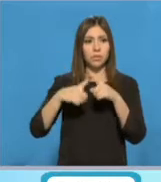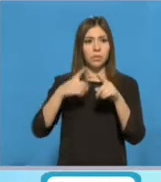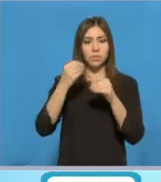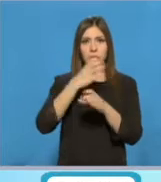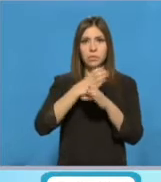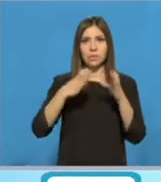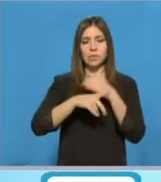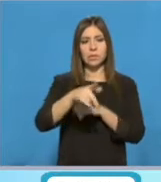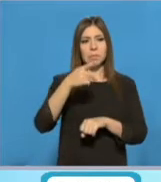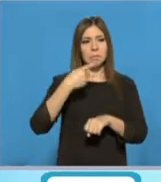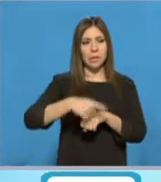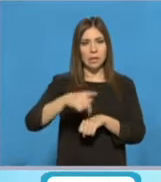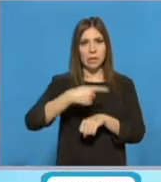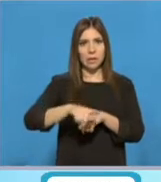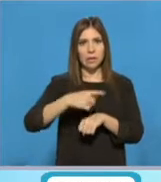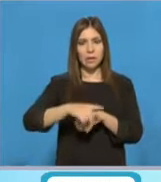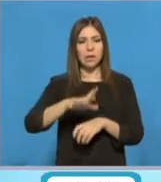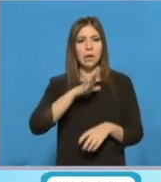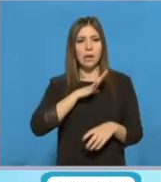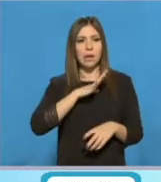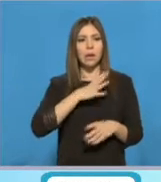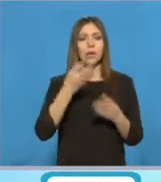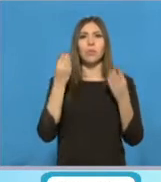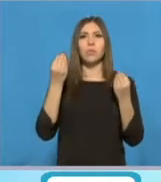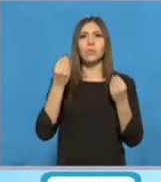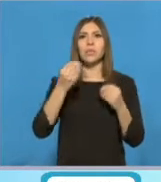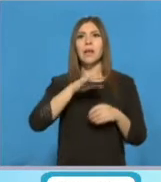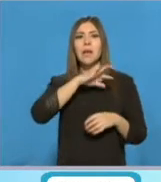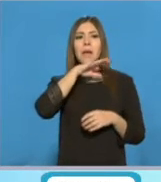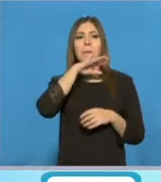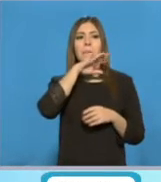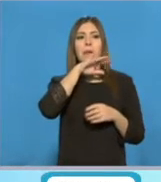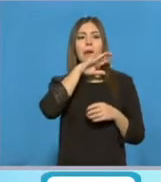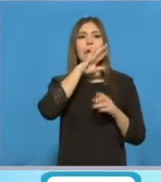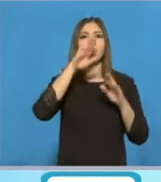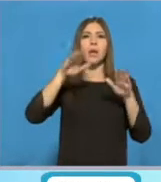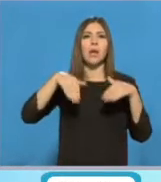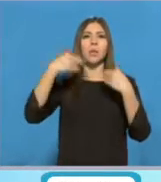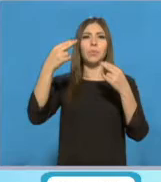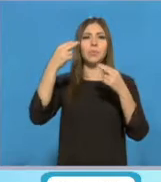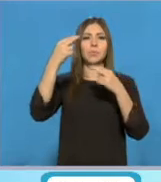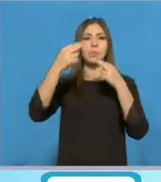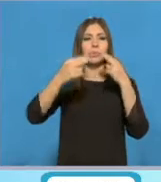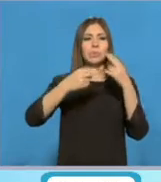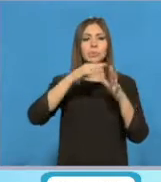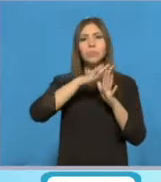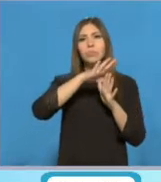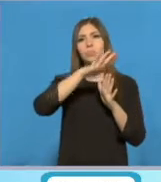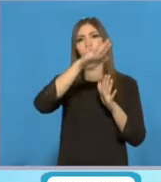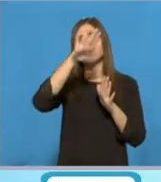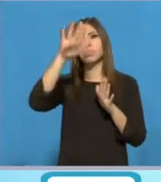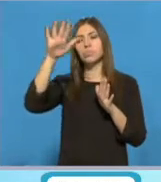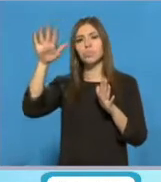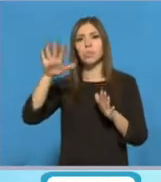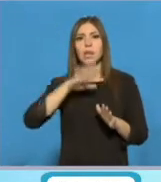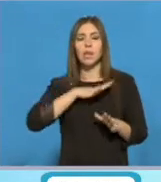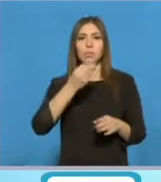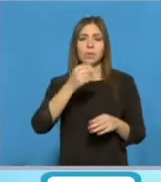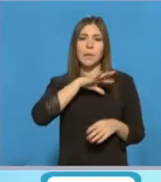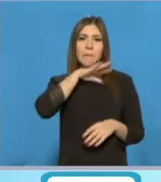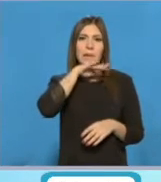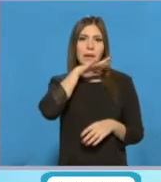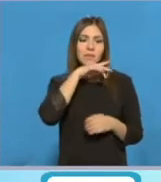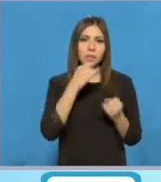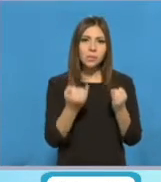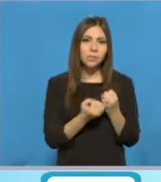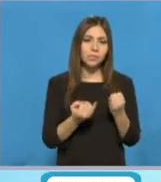peligrosísimo. De hecho, hay un buen cargamento de basura que ya nos hemos encargado de, como para dejar el sello humano en Claro. el espacio, supongo. Claro. Una